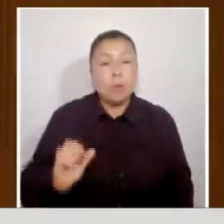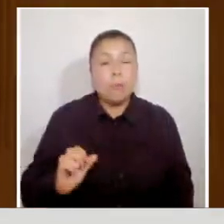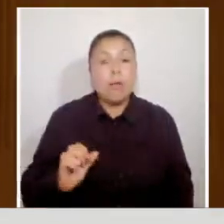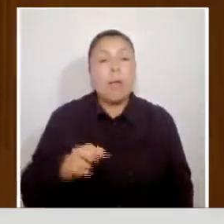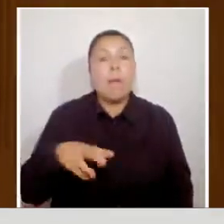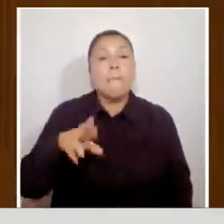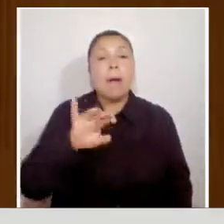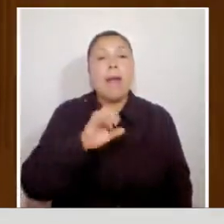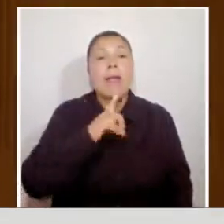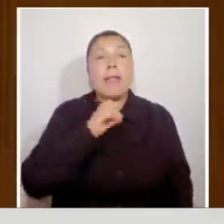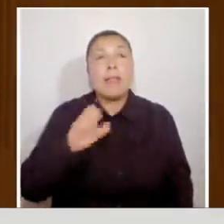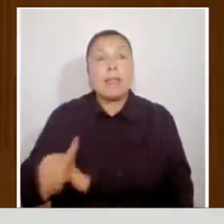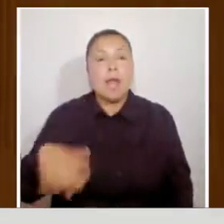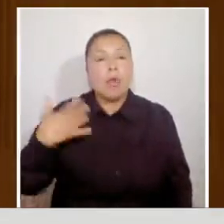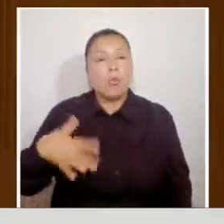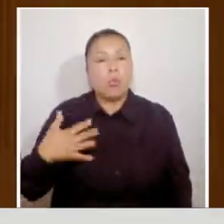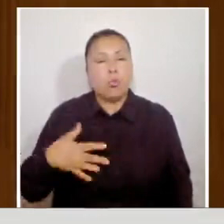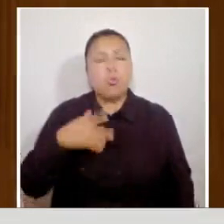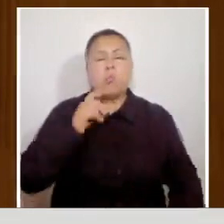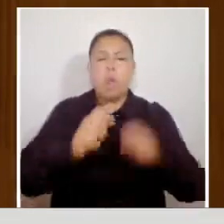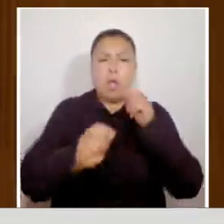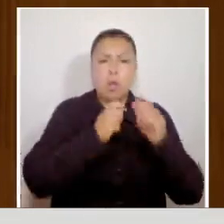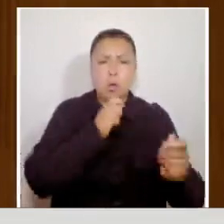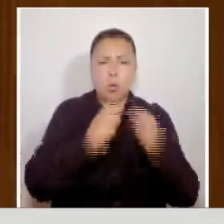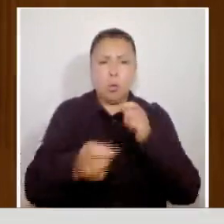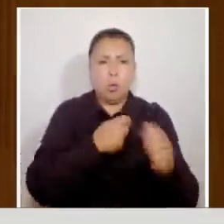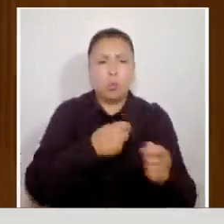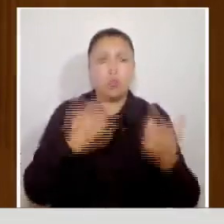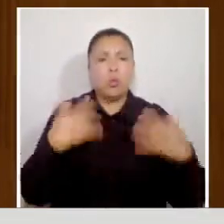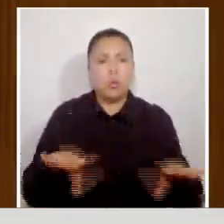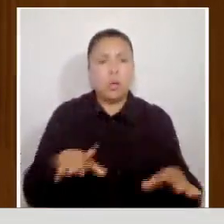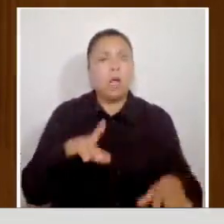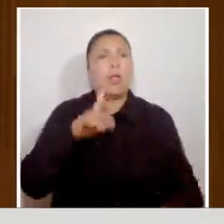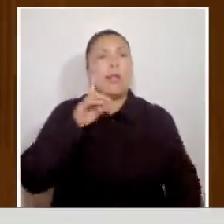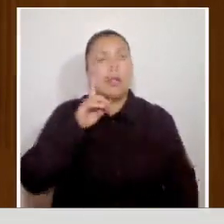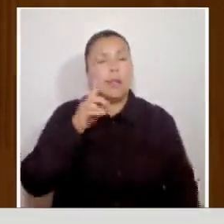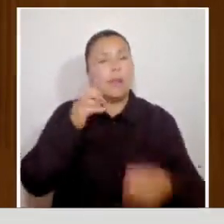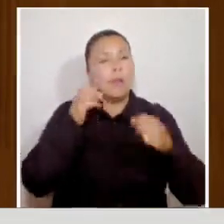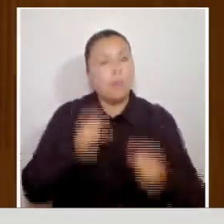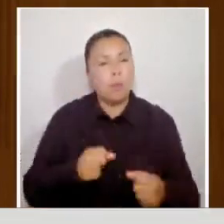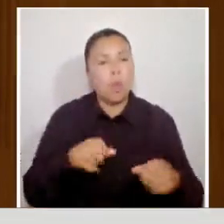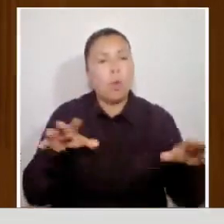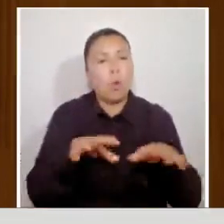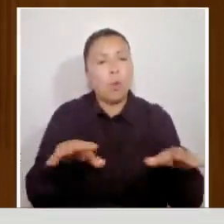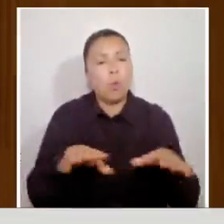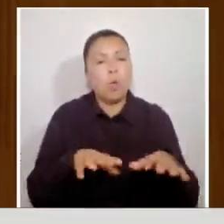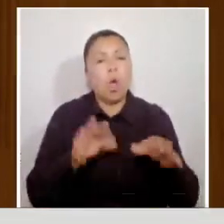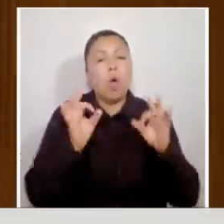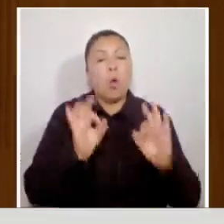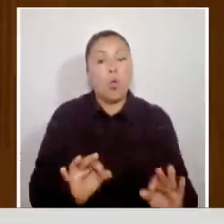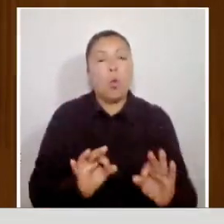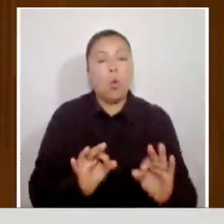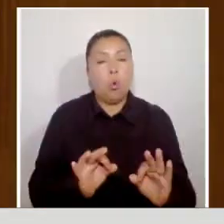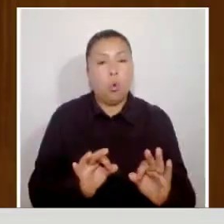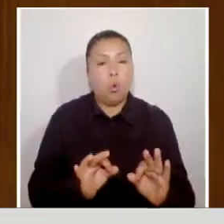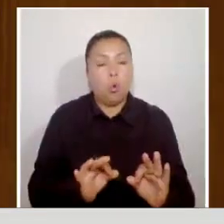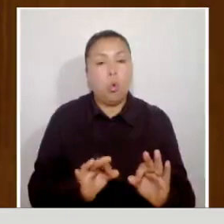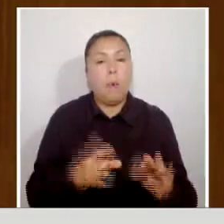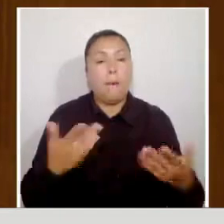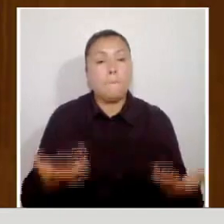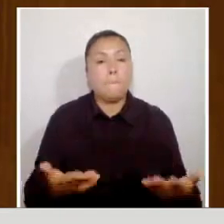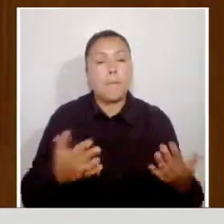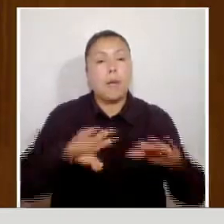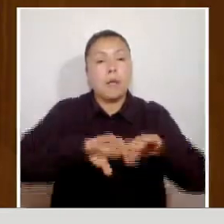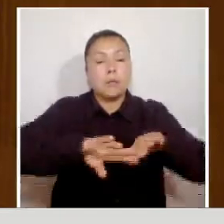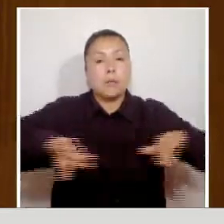excepcionalmente peligroso y que también se puede utilizar como justificación para separar